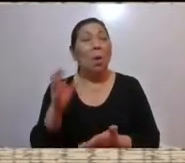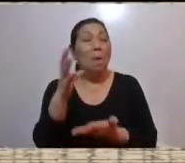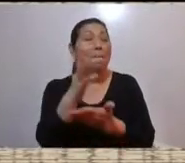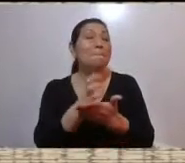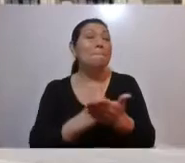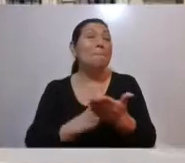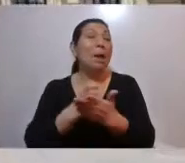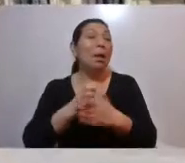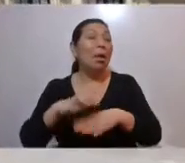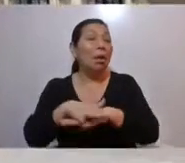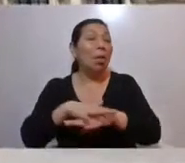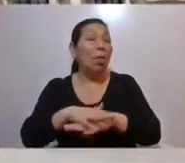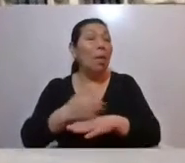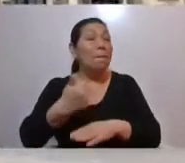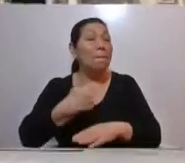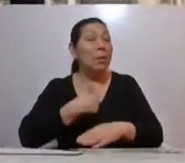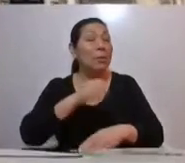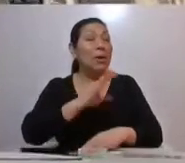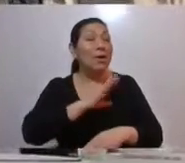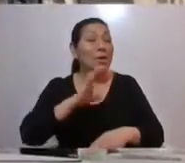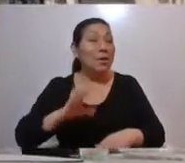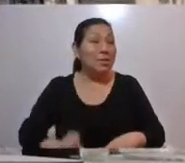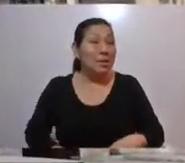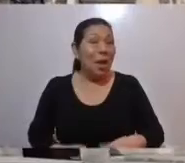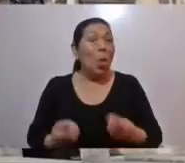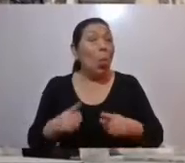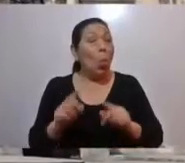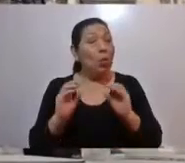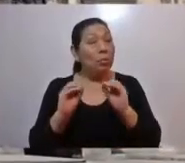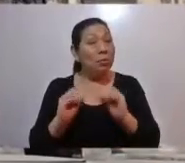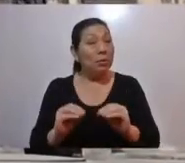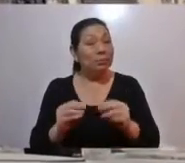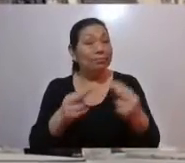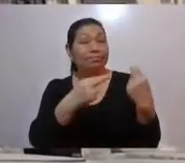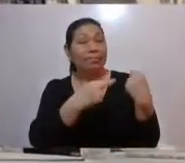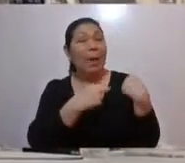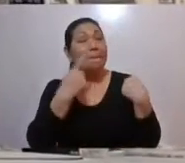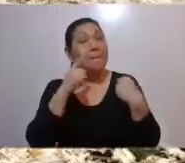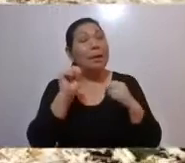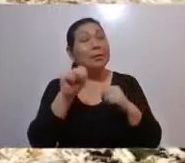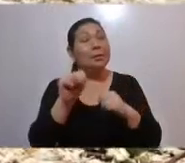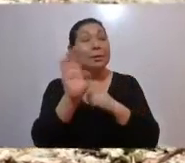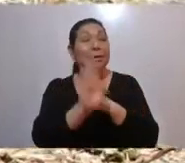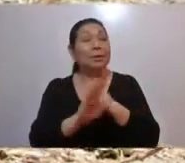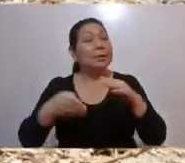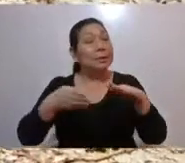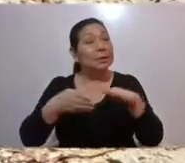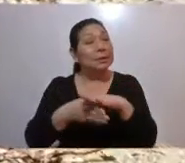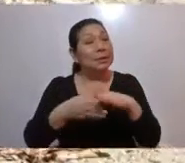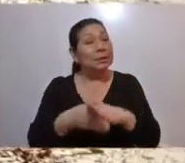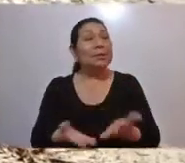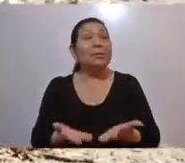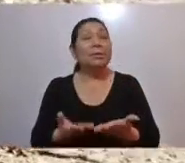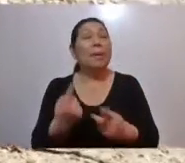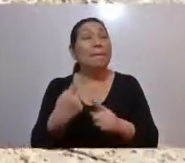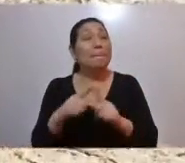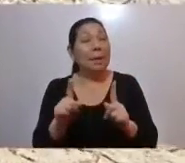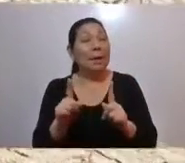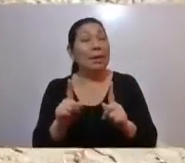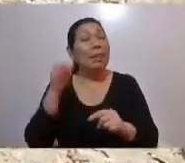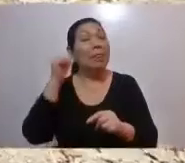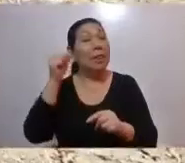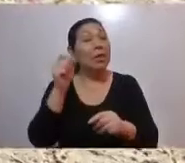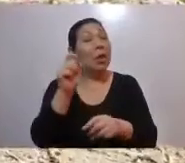de omisiones por parte del propio Estado, ¿no? En cuanto al cumplimiento de obligaciones para garantizar el acceso y